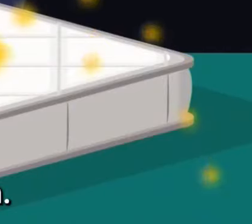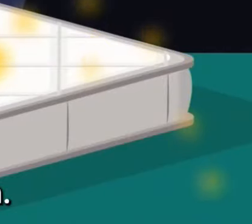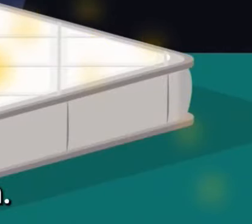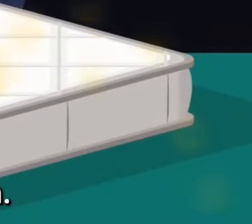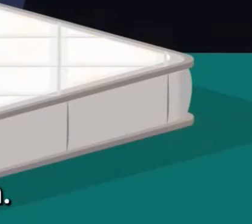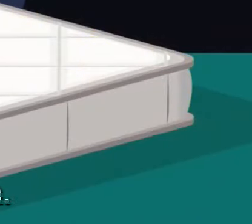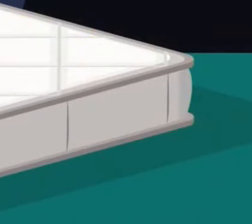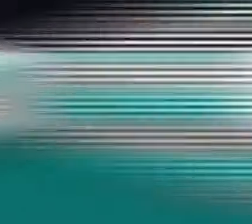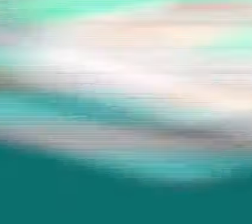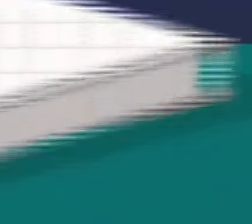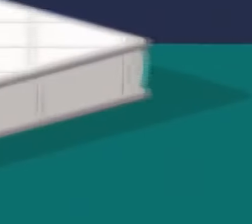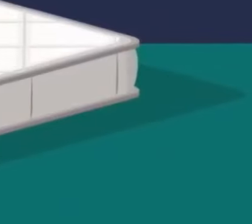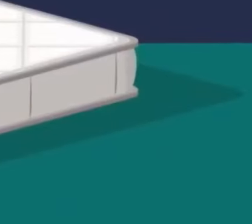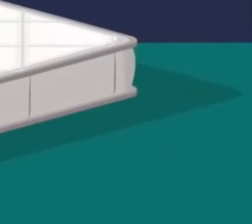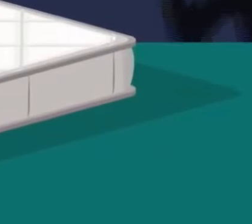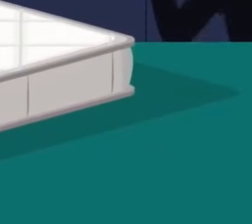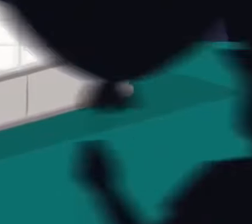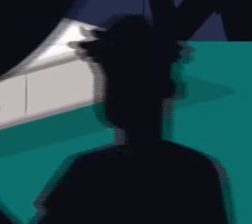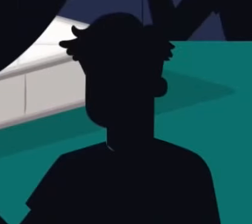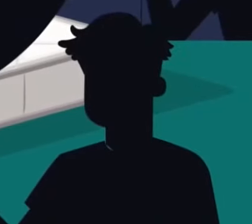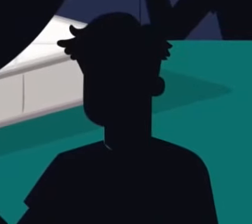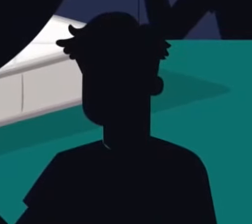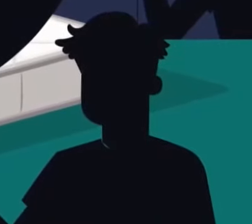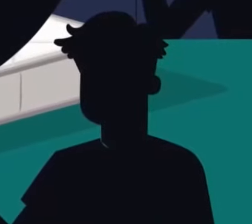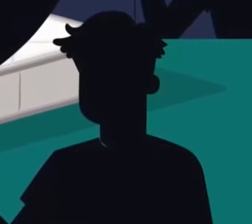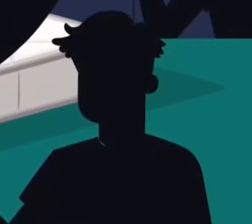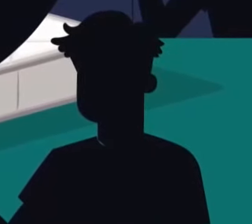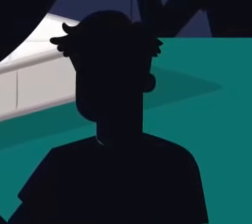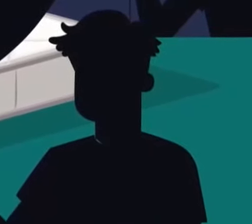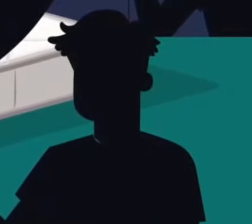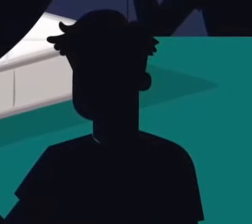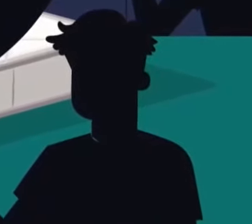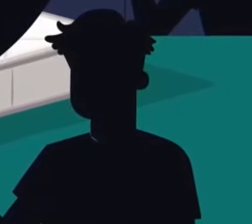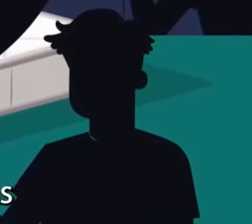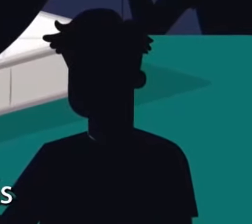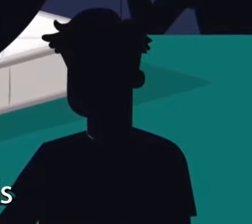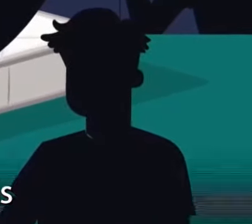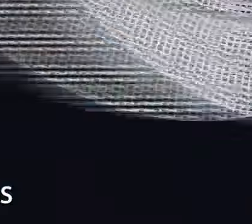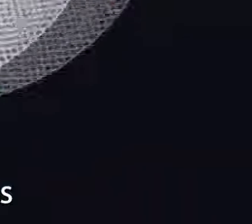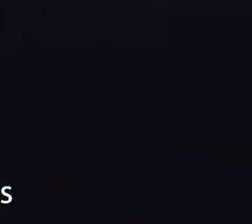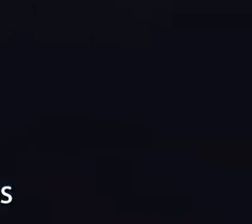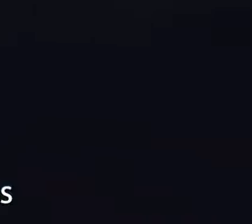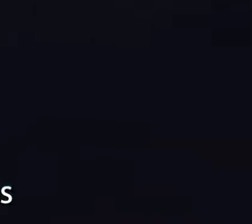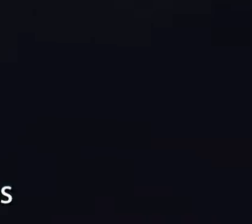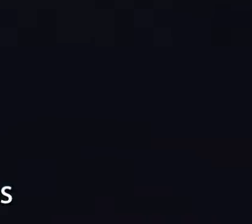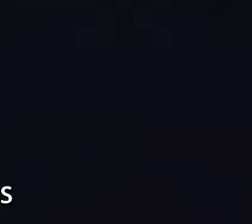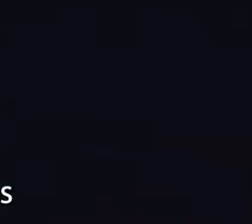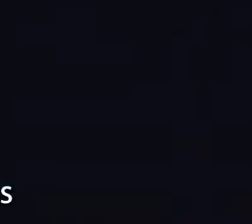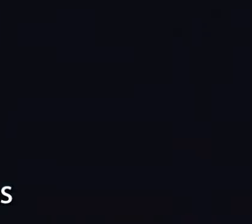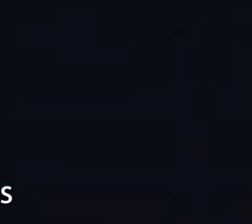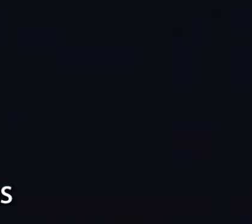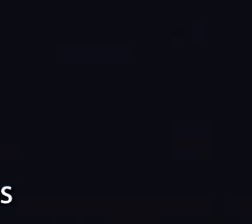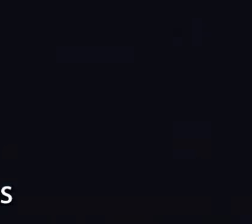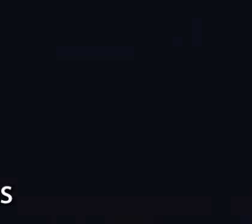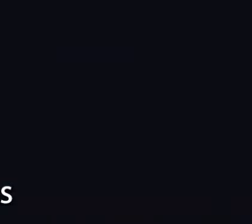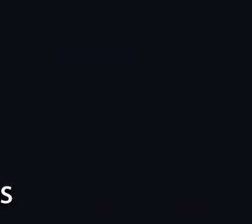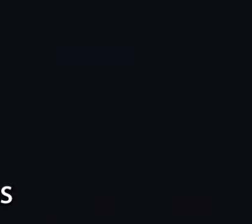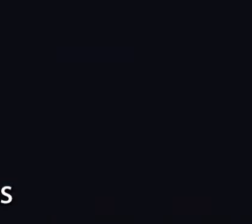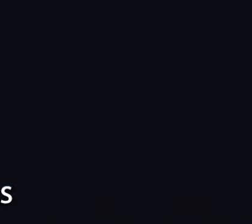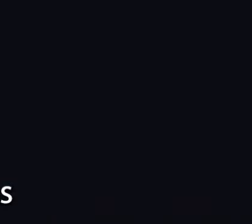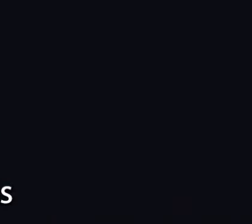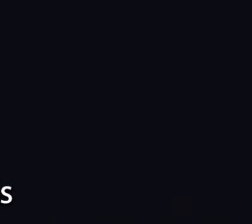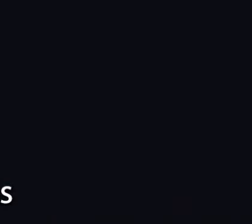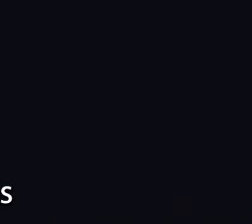en un nuevo colchón. Pero ¿qué pasa si utilizan nuestra información para otra cosa? Las plataformas filtran nuestros datos